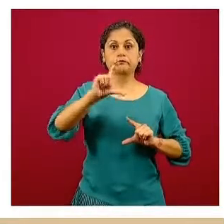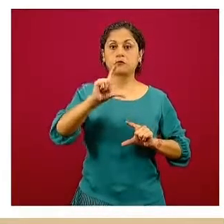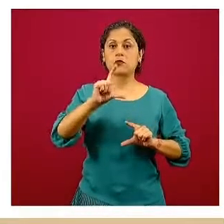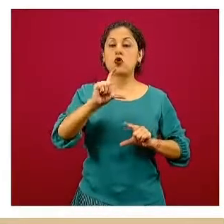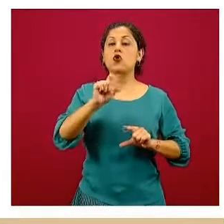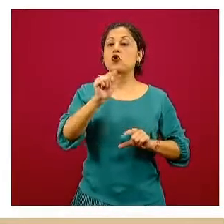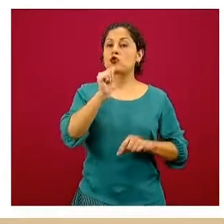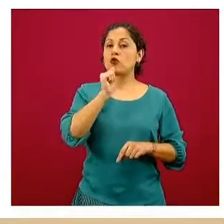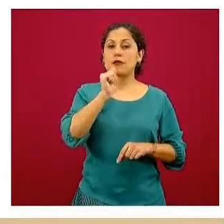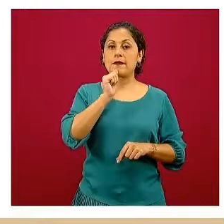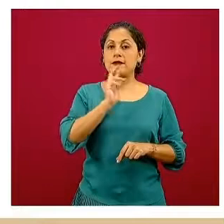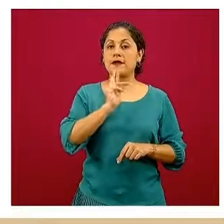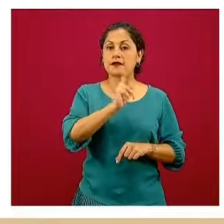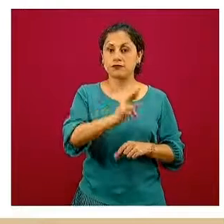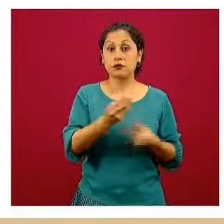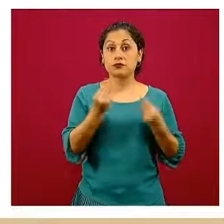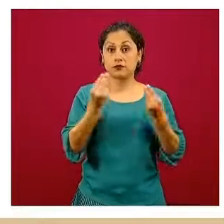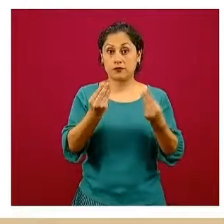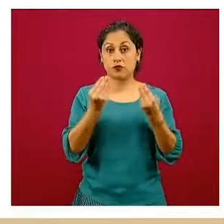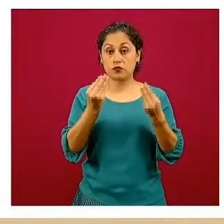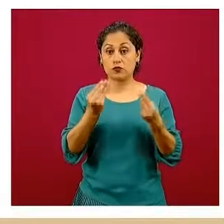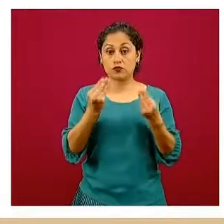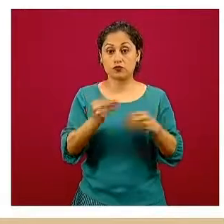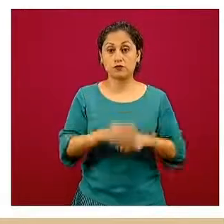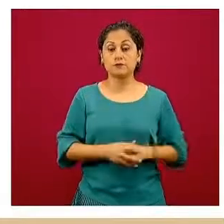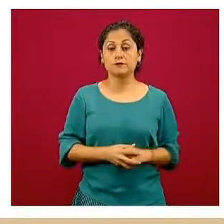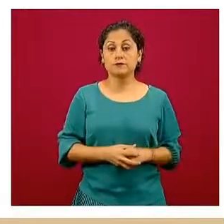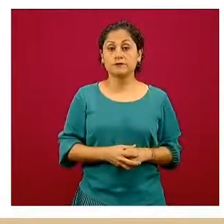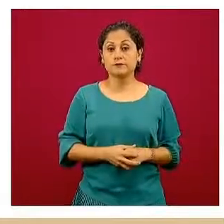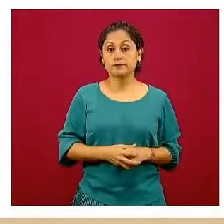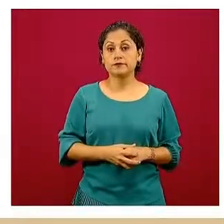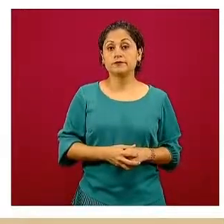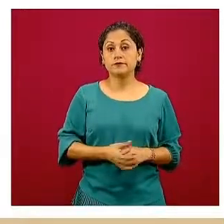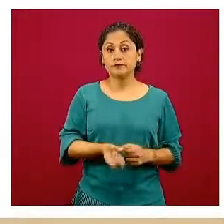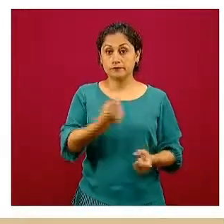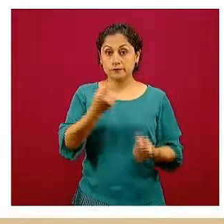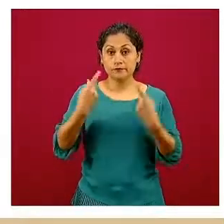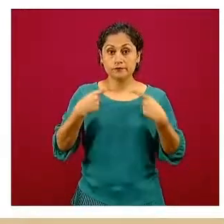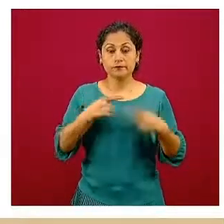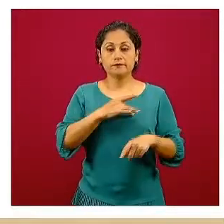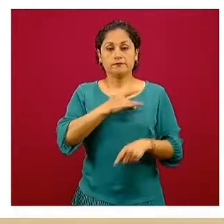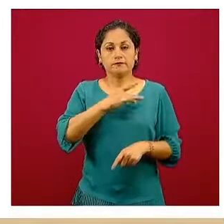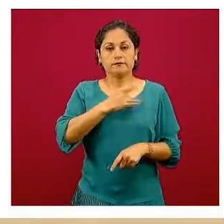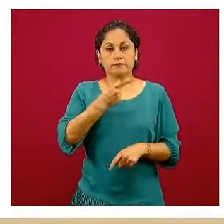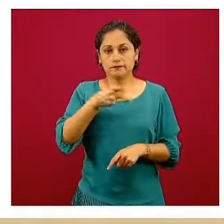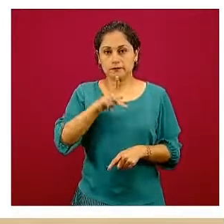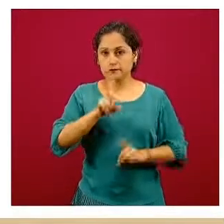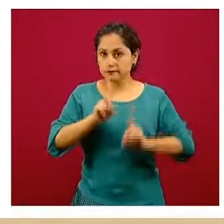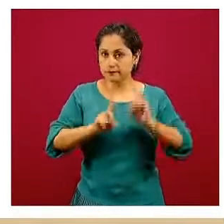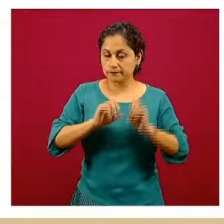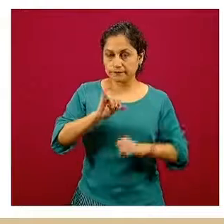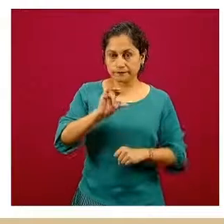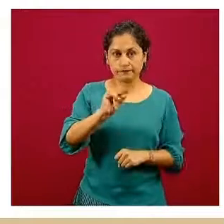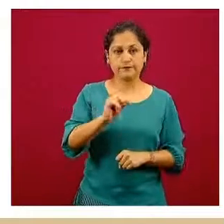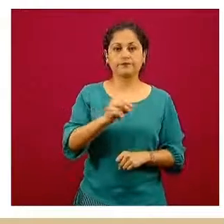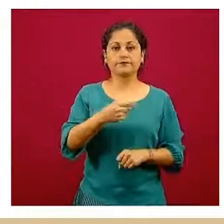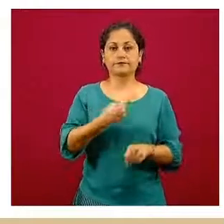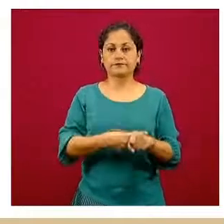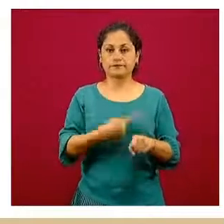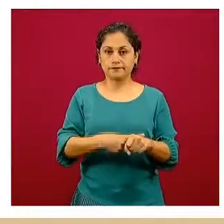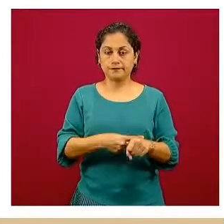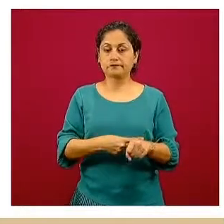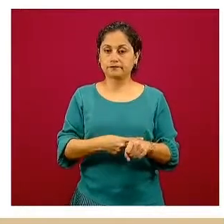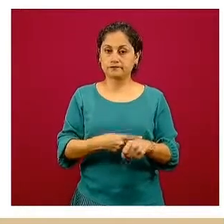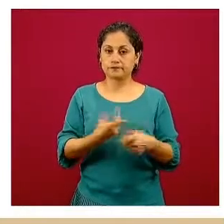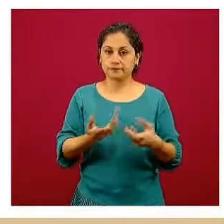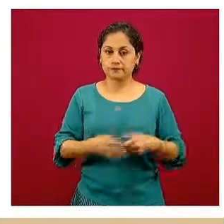entidades federativas que tienen más casos activos y que por lo tanto representan mayor actividad en los últimos 14